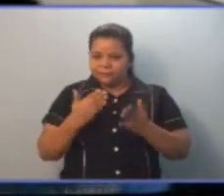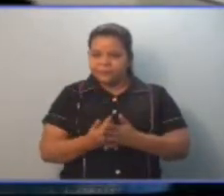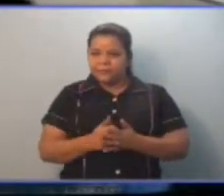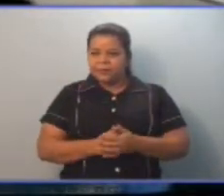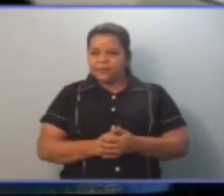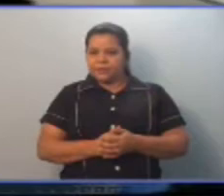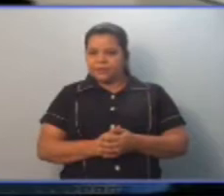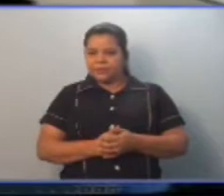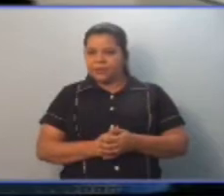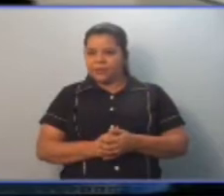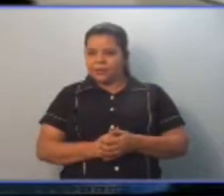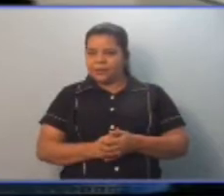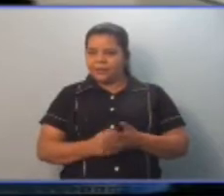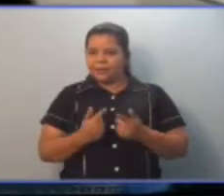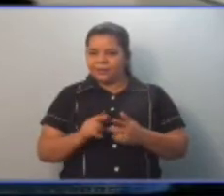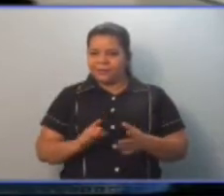judicial.